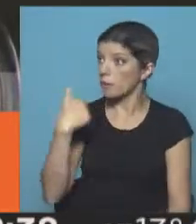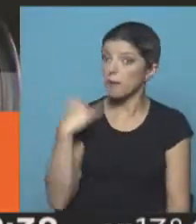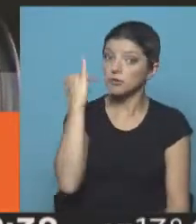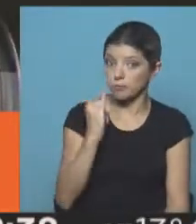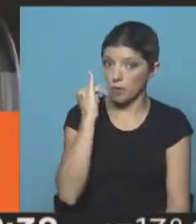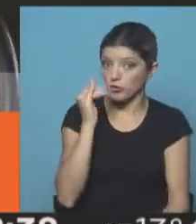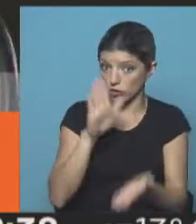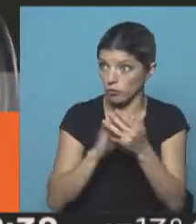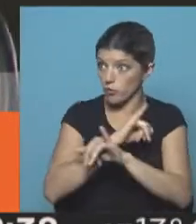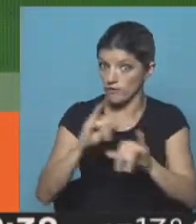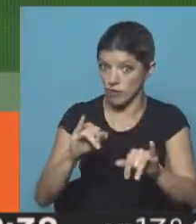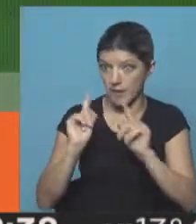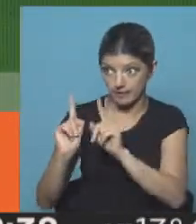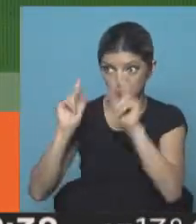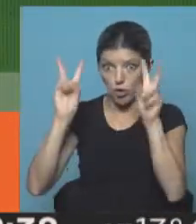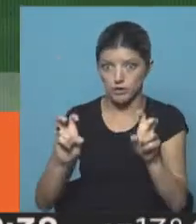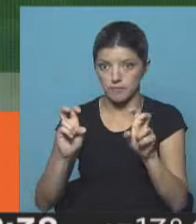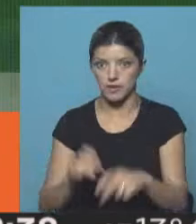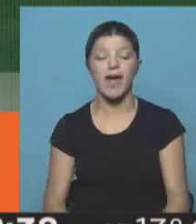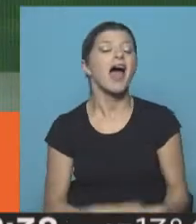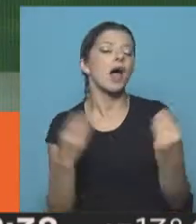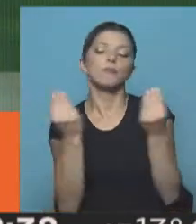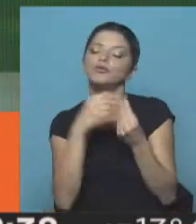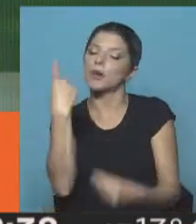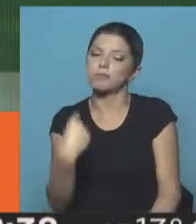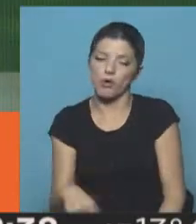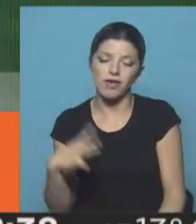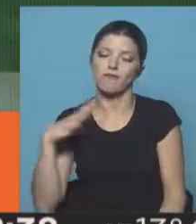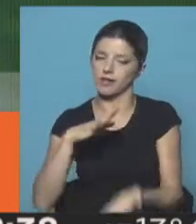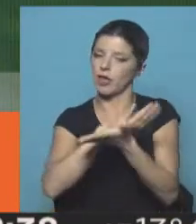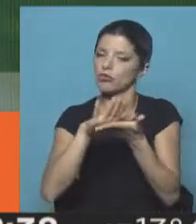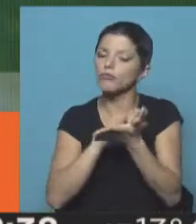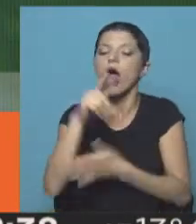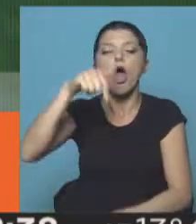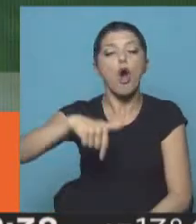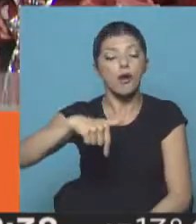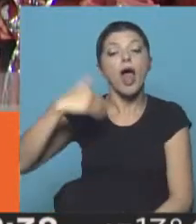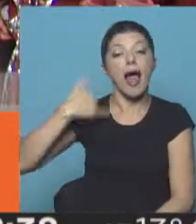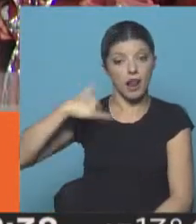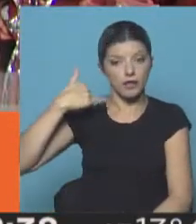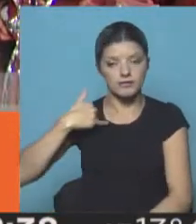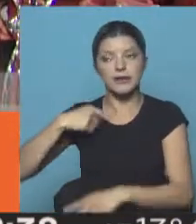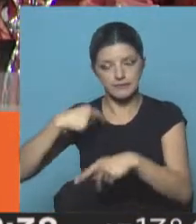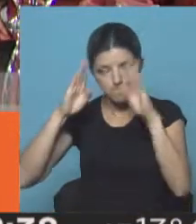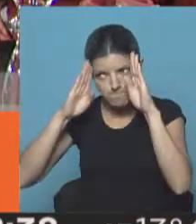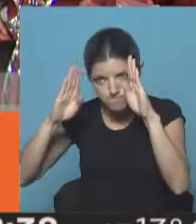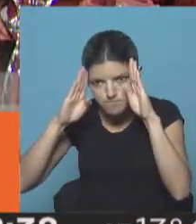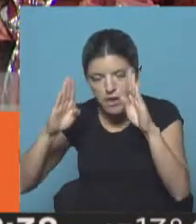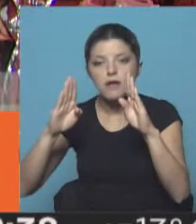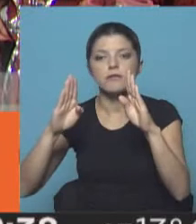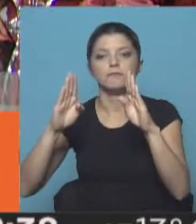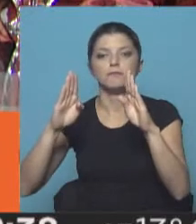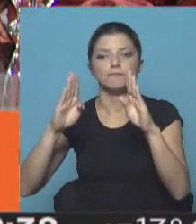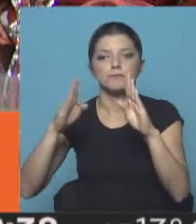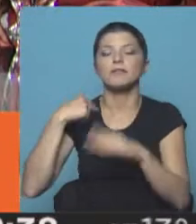tenemos un informe verdaderamente que tiene que ver con muchas eso, deudas. Argentina ahora se está moviendo muy activamente en ese tren, está tomando escuela del